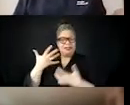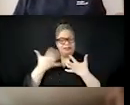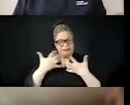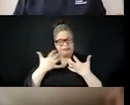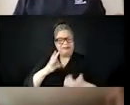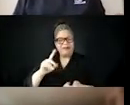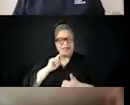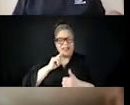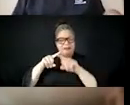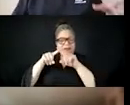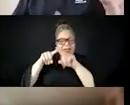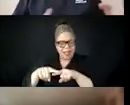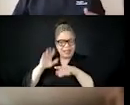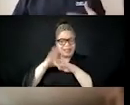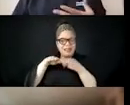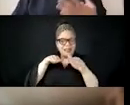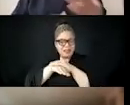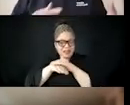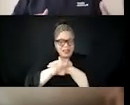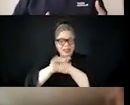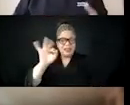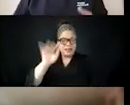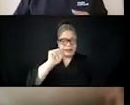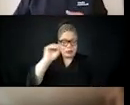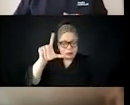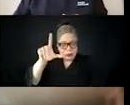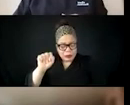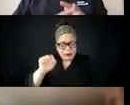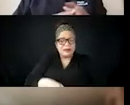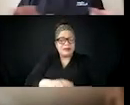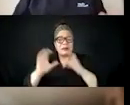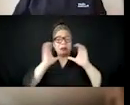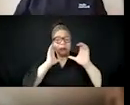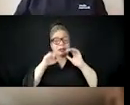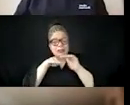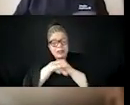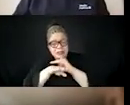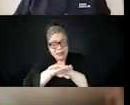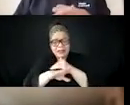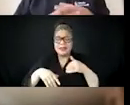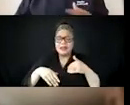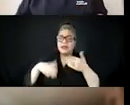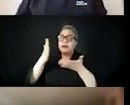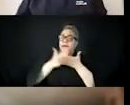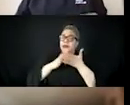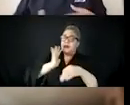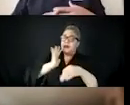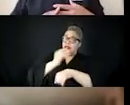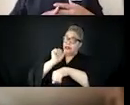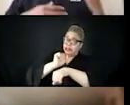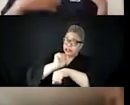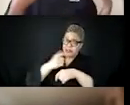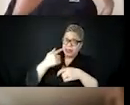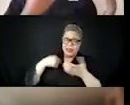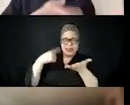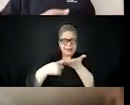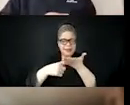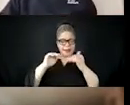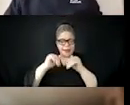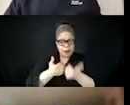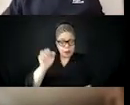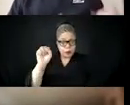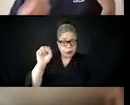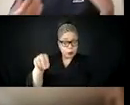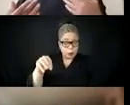tenemos una dependencia de las aplicaciones como las herramientas de comunicación y acceso en otros ámbitos de trabajo y